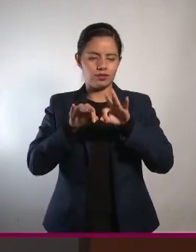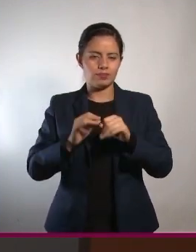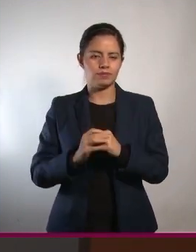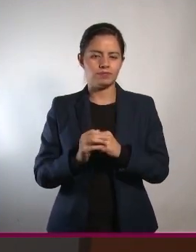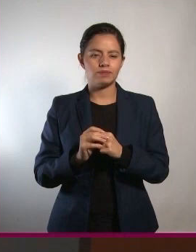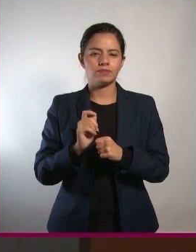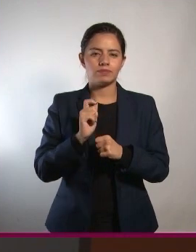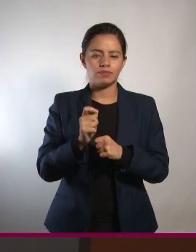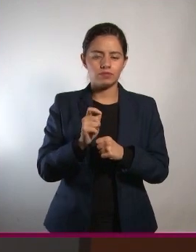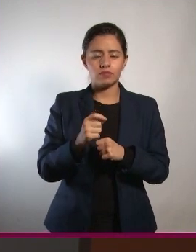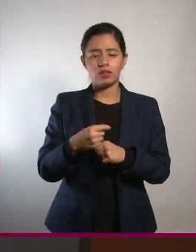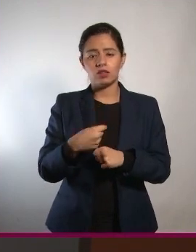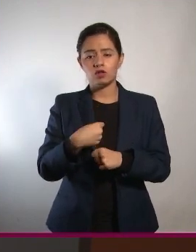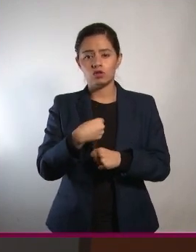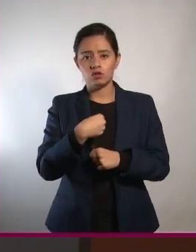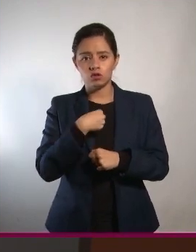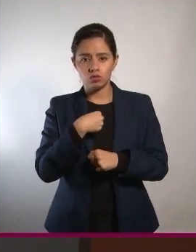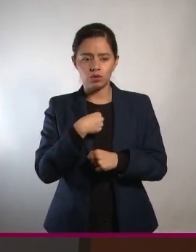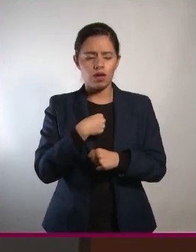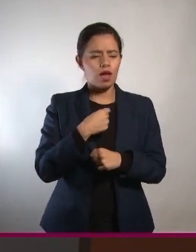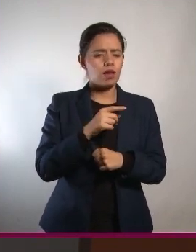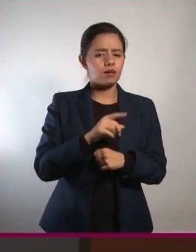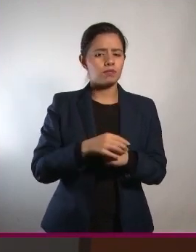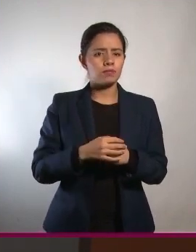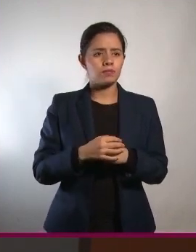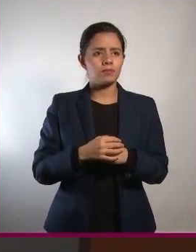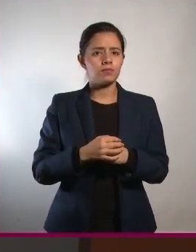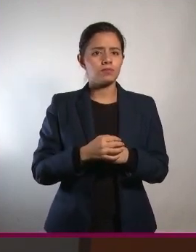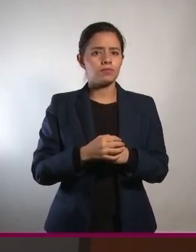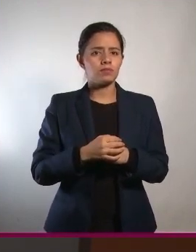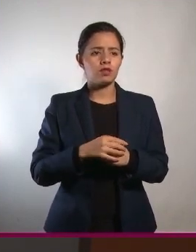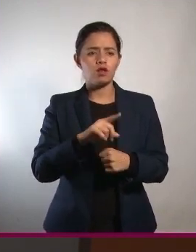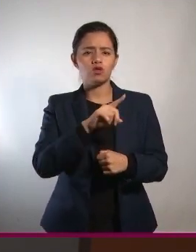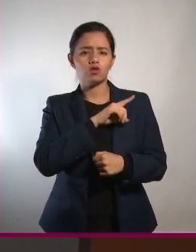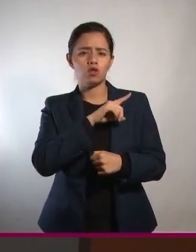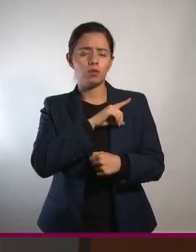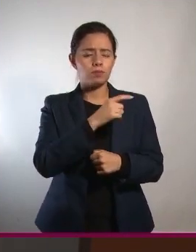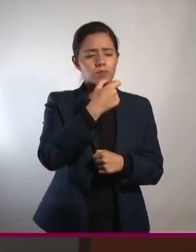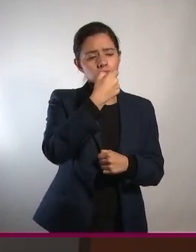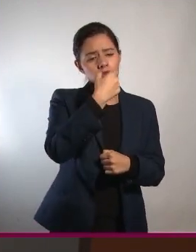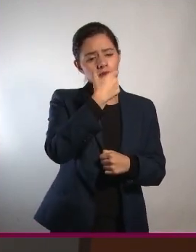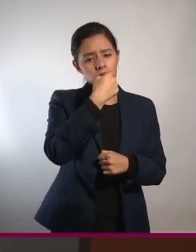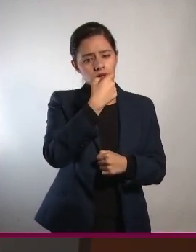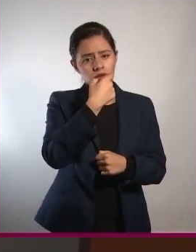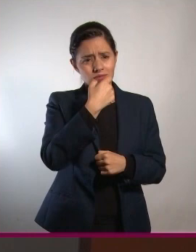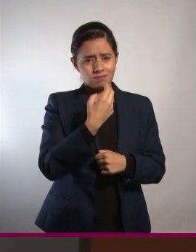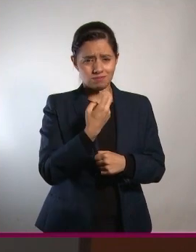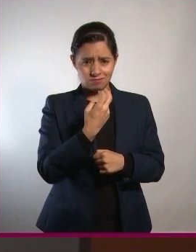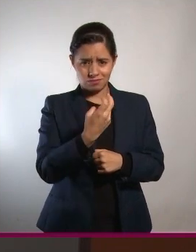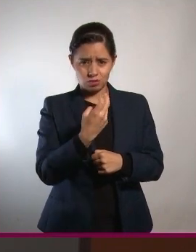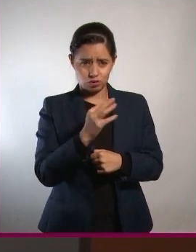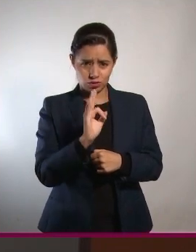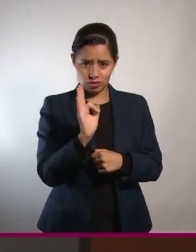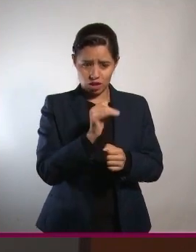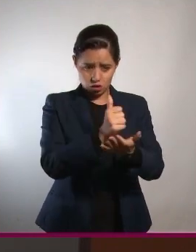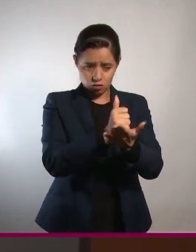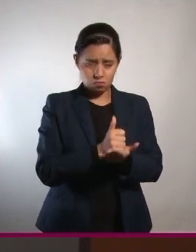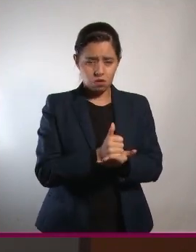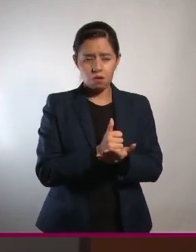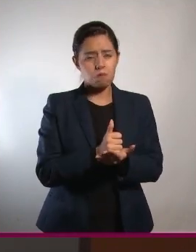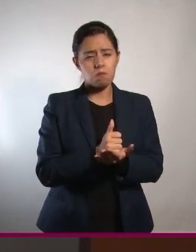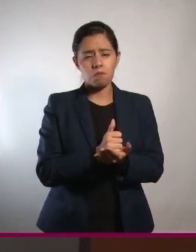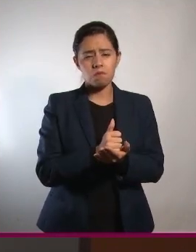de medicamentos o medidas que no son efectivos, pero que pueden darnos una falsa tranquilidad, retrasando